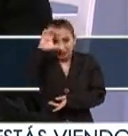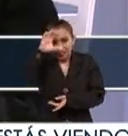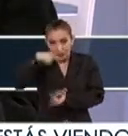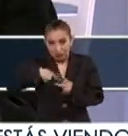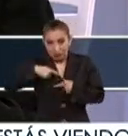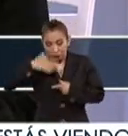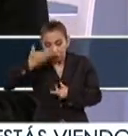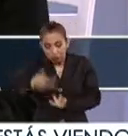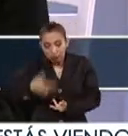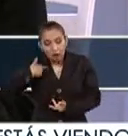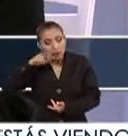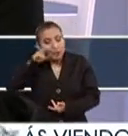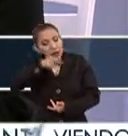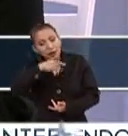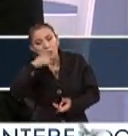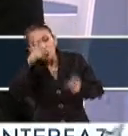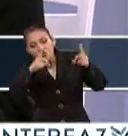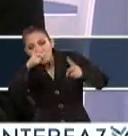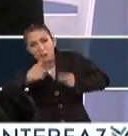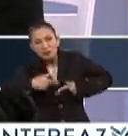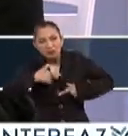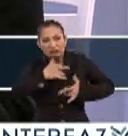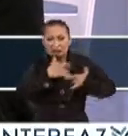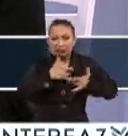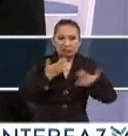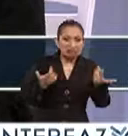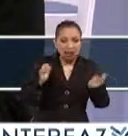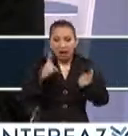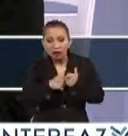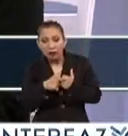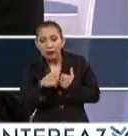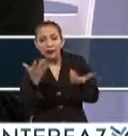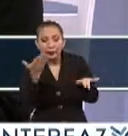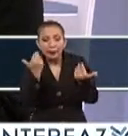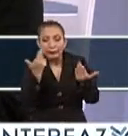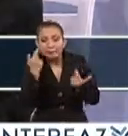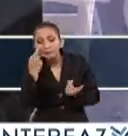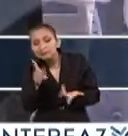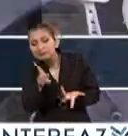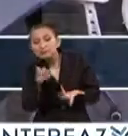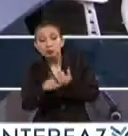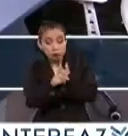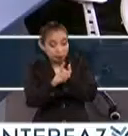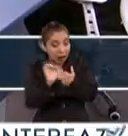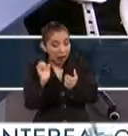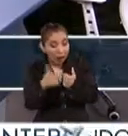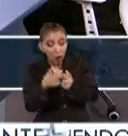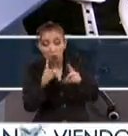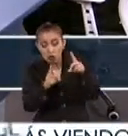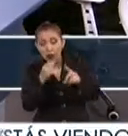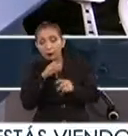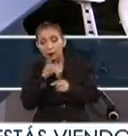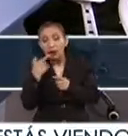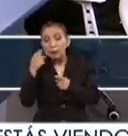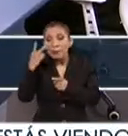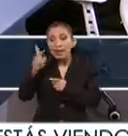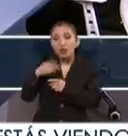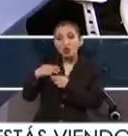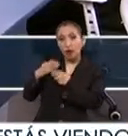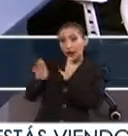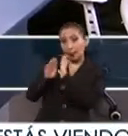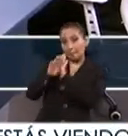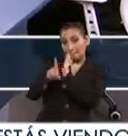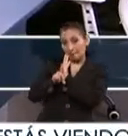las inquietudes de la gente, de la sociedad y tratar de resolver sus dudas y sus problemas basándonos en un método